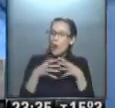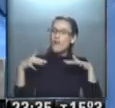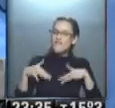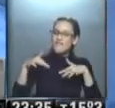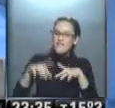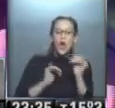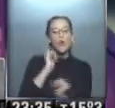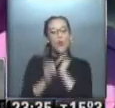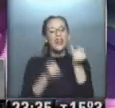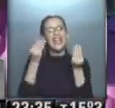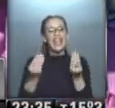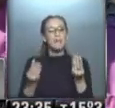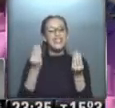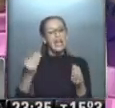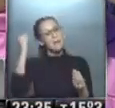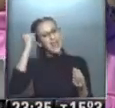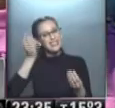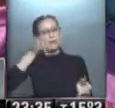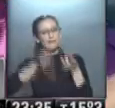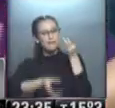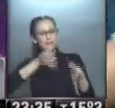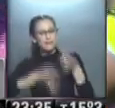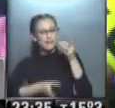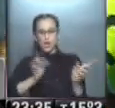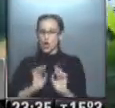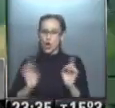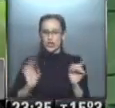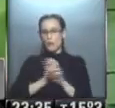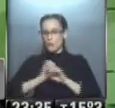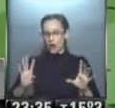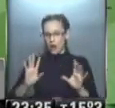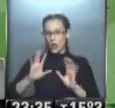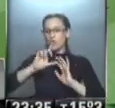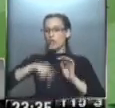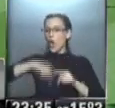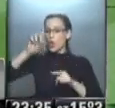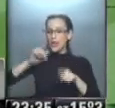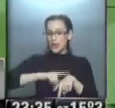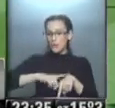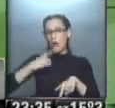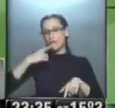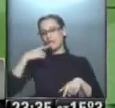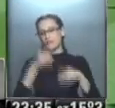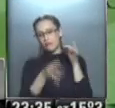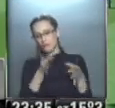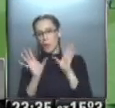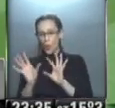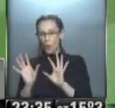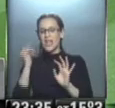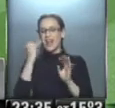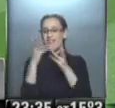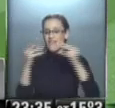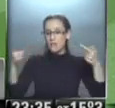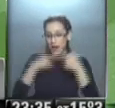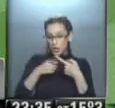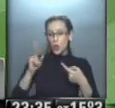todo lo que piensan de mala forma. Que tiren cosas, que insulten y que estén durante los 90 minutos haciéndolo. Lo cierto es que terminó el partido y Vivas